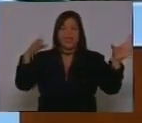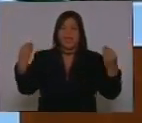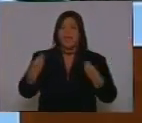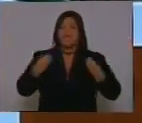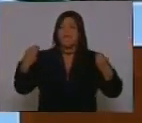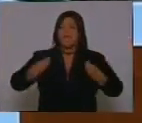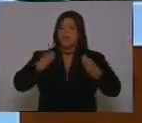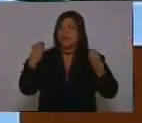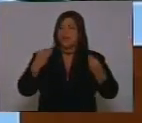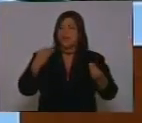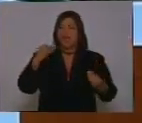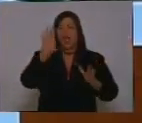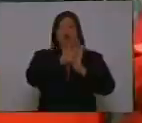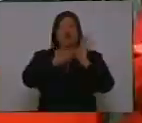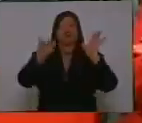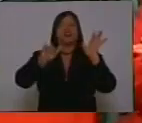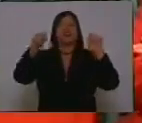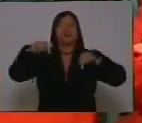está